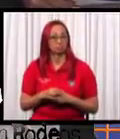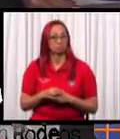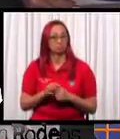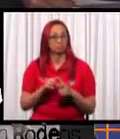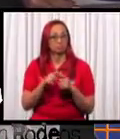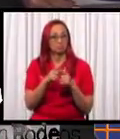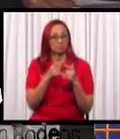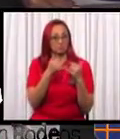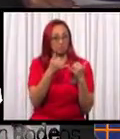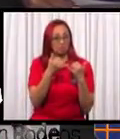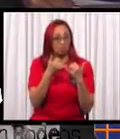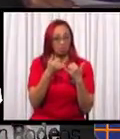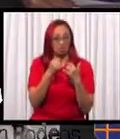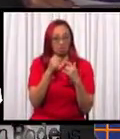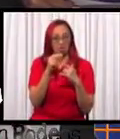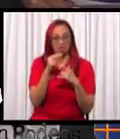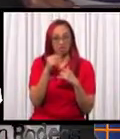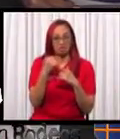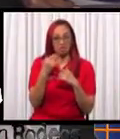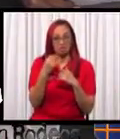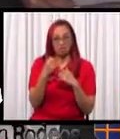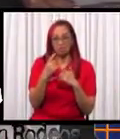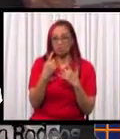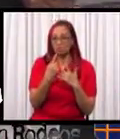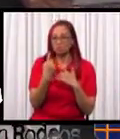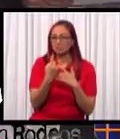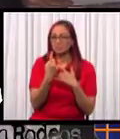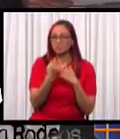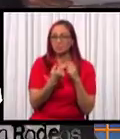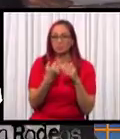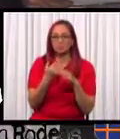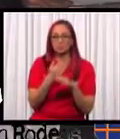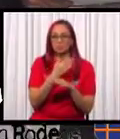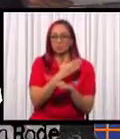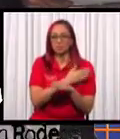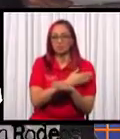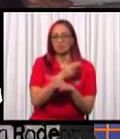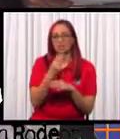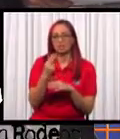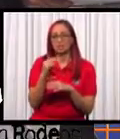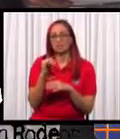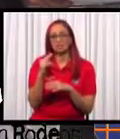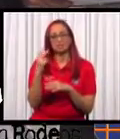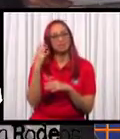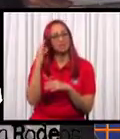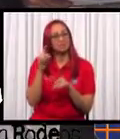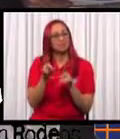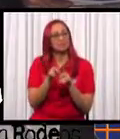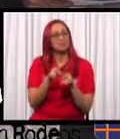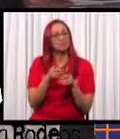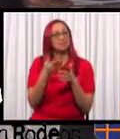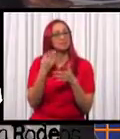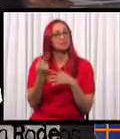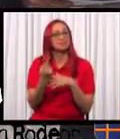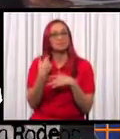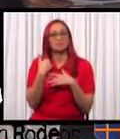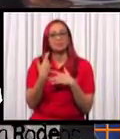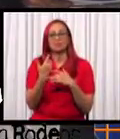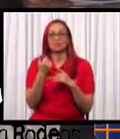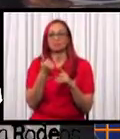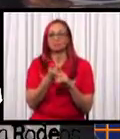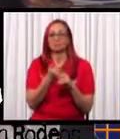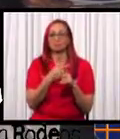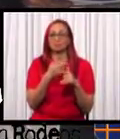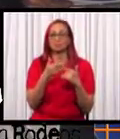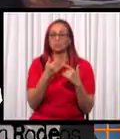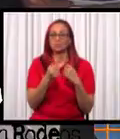el fenómeno del Niño se predice casi un año antes, la Niña también, y casi siempre tiene un gran acierto. Solo este año la Niña,